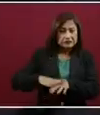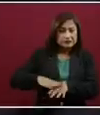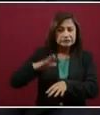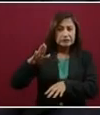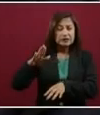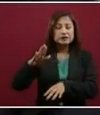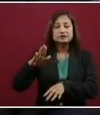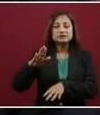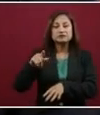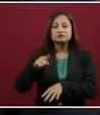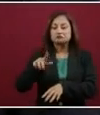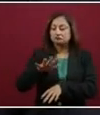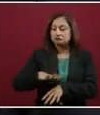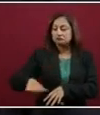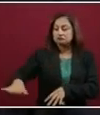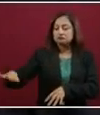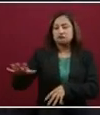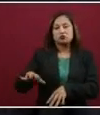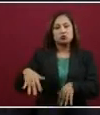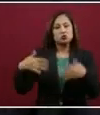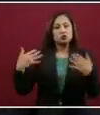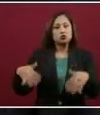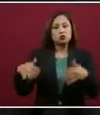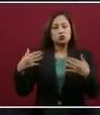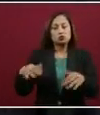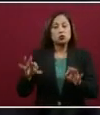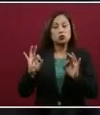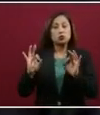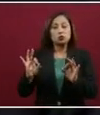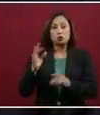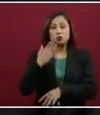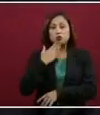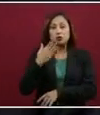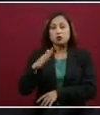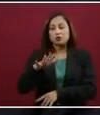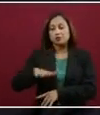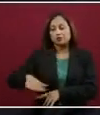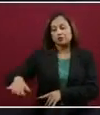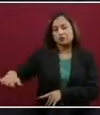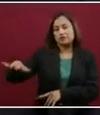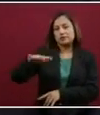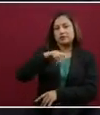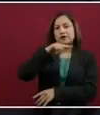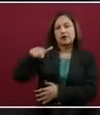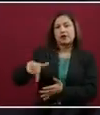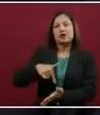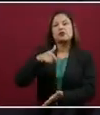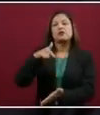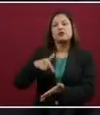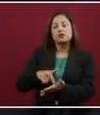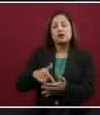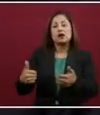De lo mejor, estamos hablando de la zona limítrofe con Santa